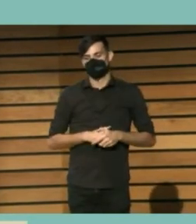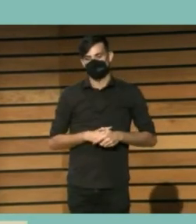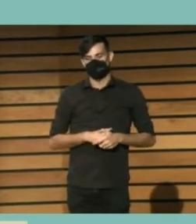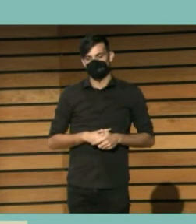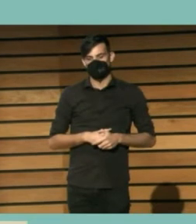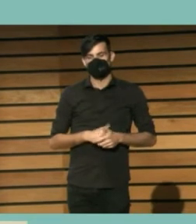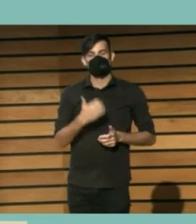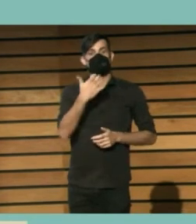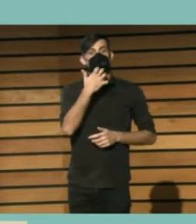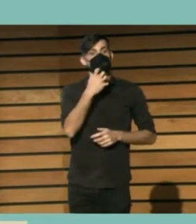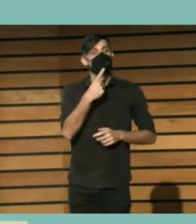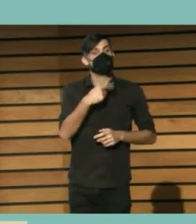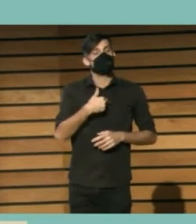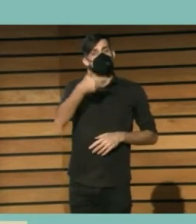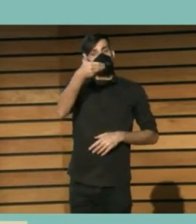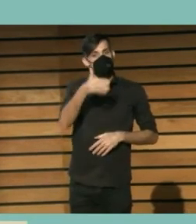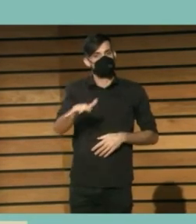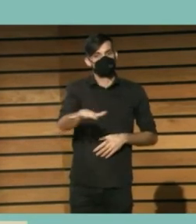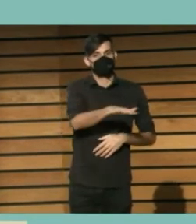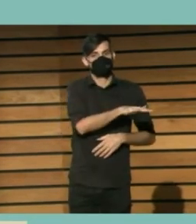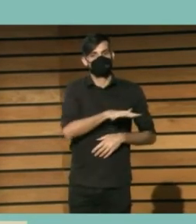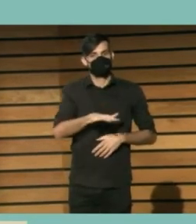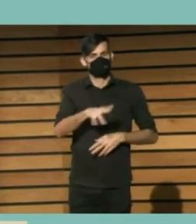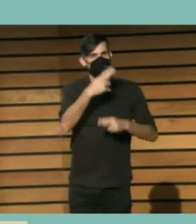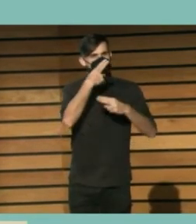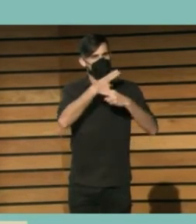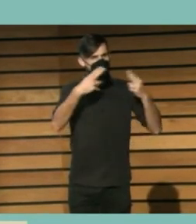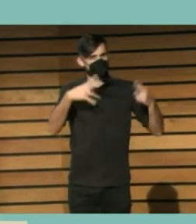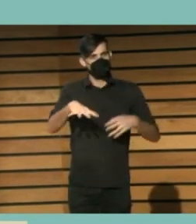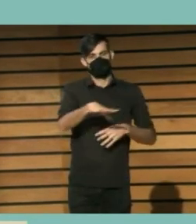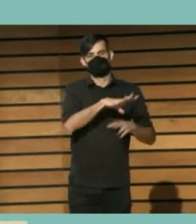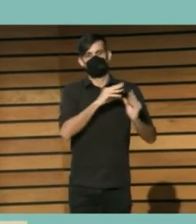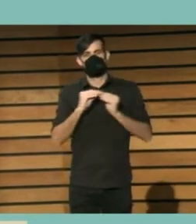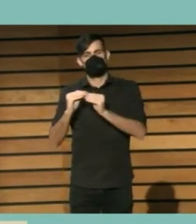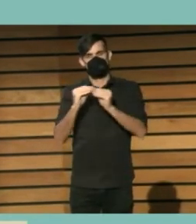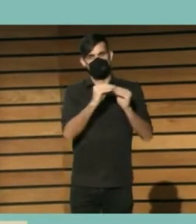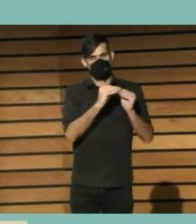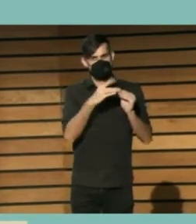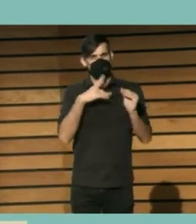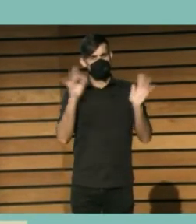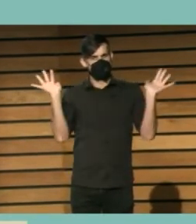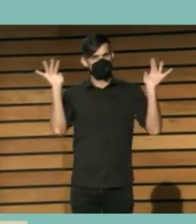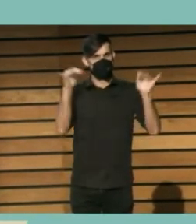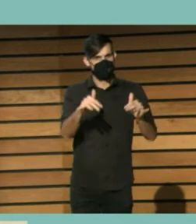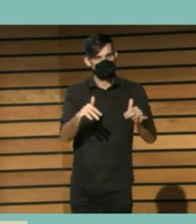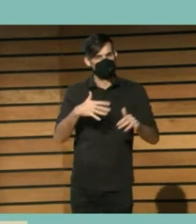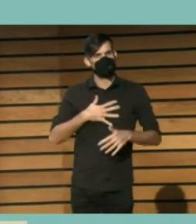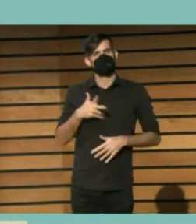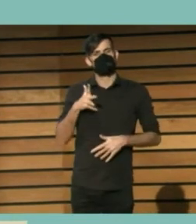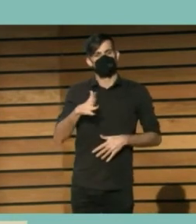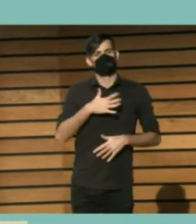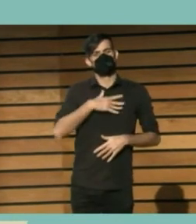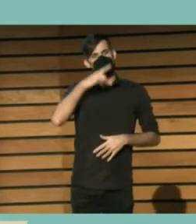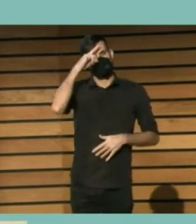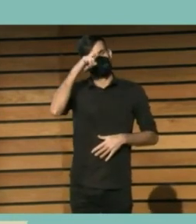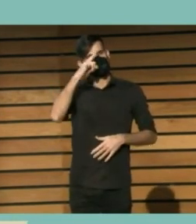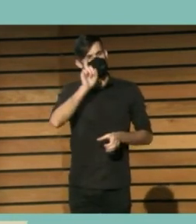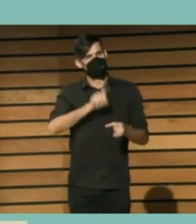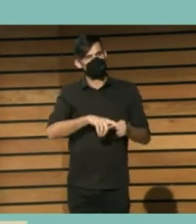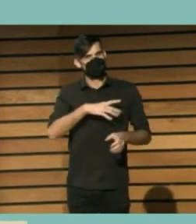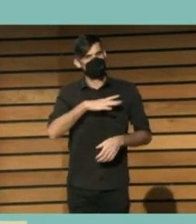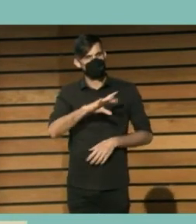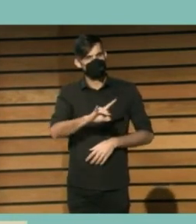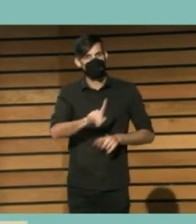la importancia de los espacios públicos, del espacio común, para el ejercicio de los derechos culturales y los problemas que